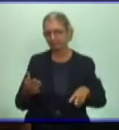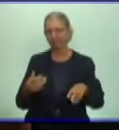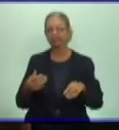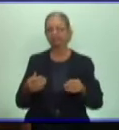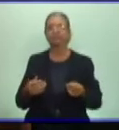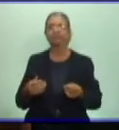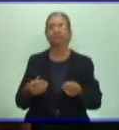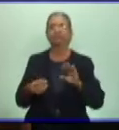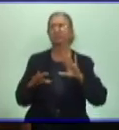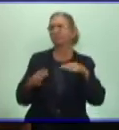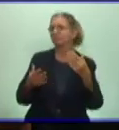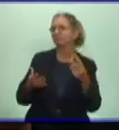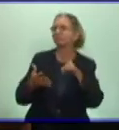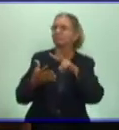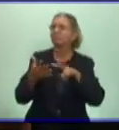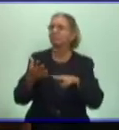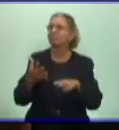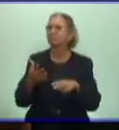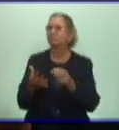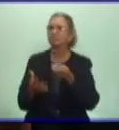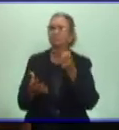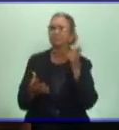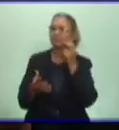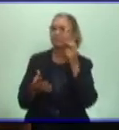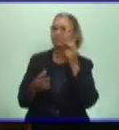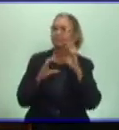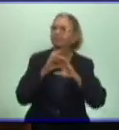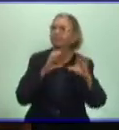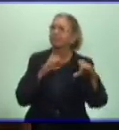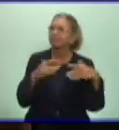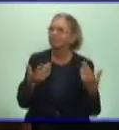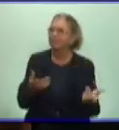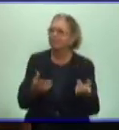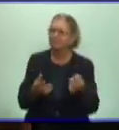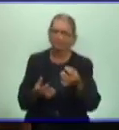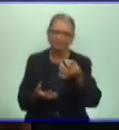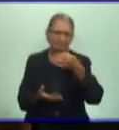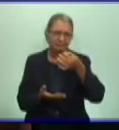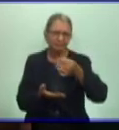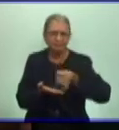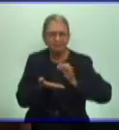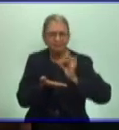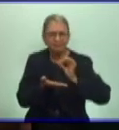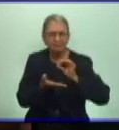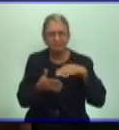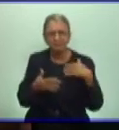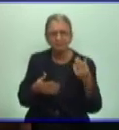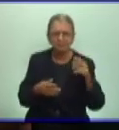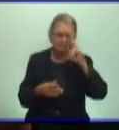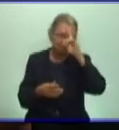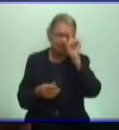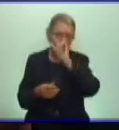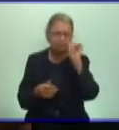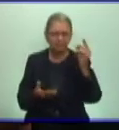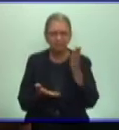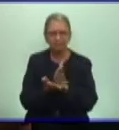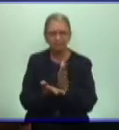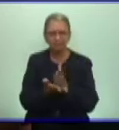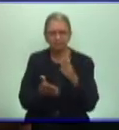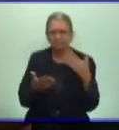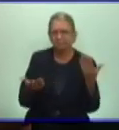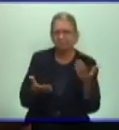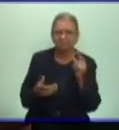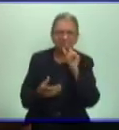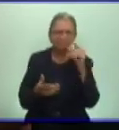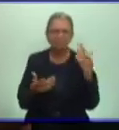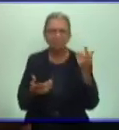una terminal, en una bodega, en una cafetería, en un hospital. O sea, que son muchas de las sugerencias que